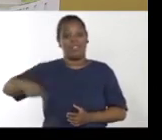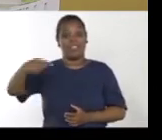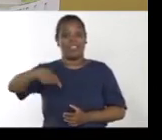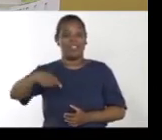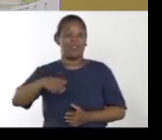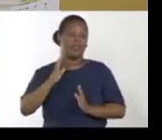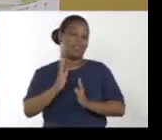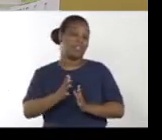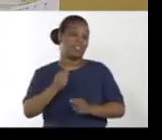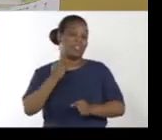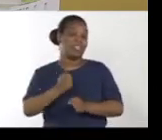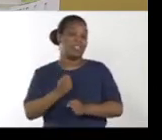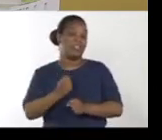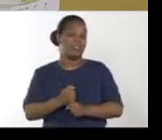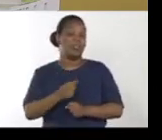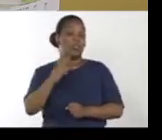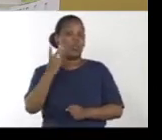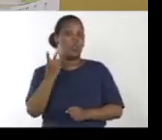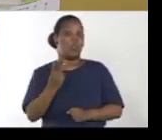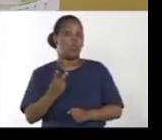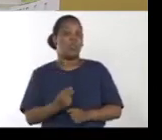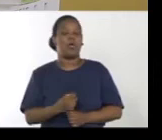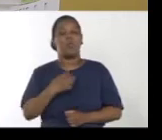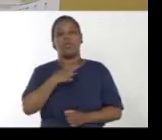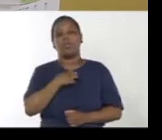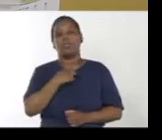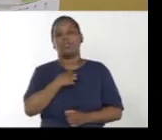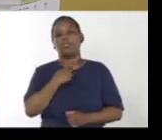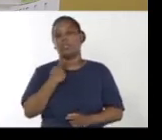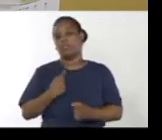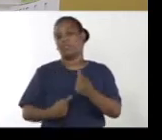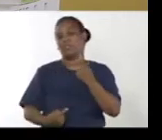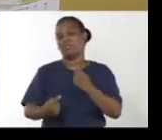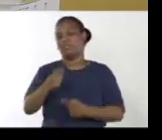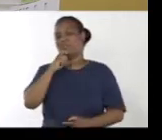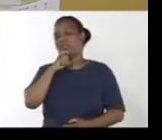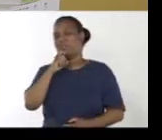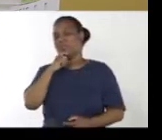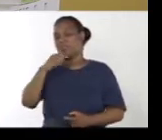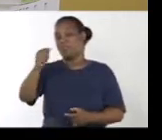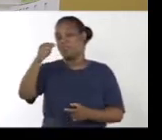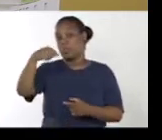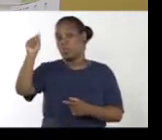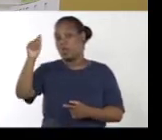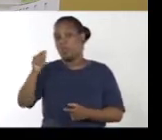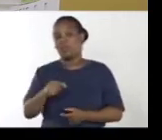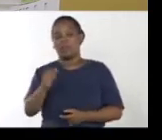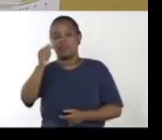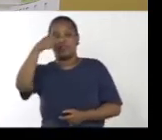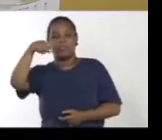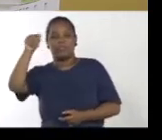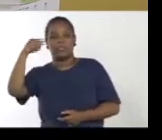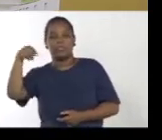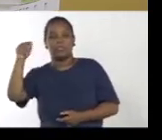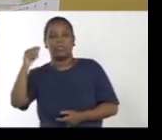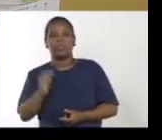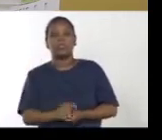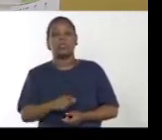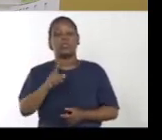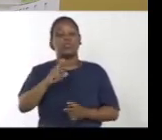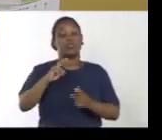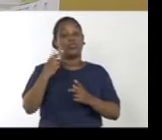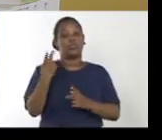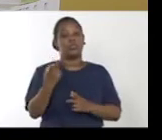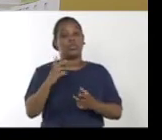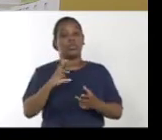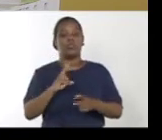ahora para continuar trabajando con unos verbos que tienen ciertas complejidades caligráficas, ortográficas y en